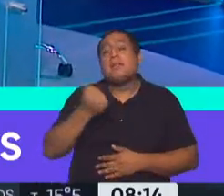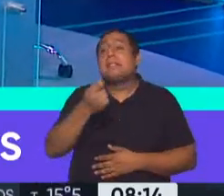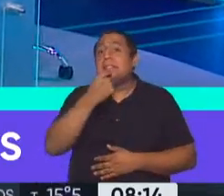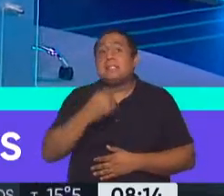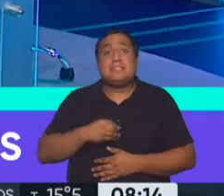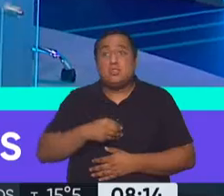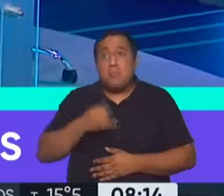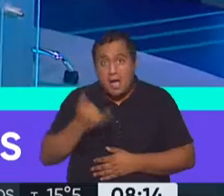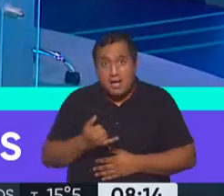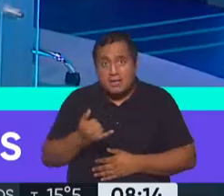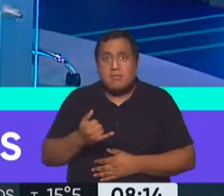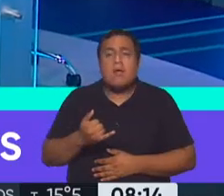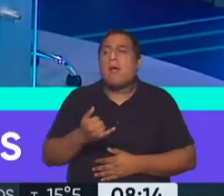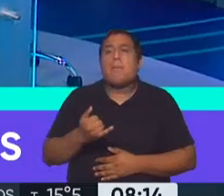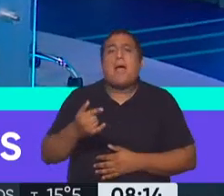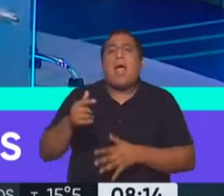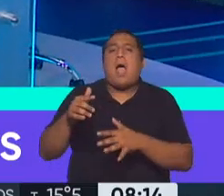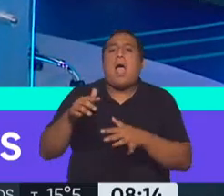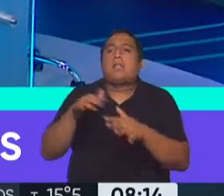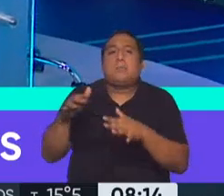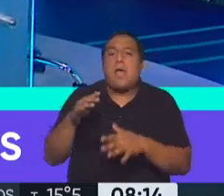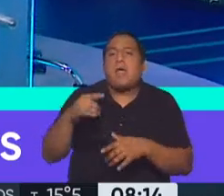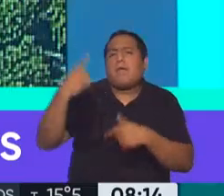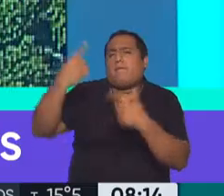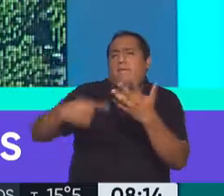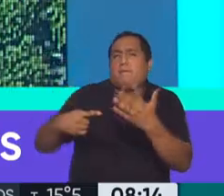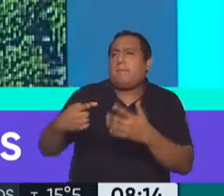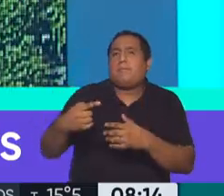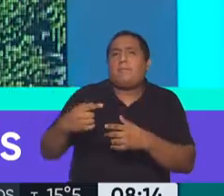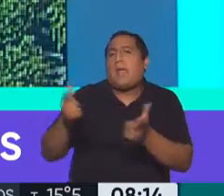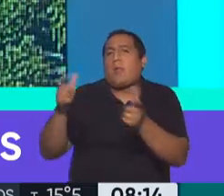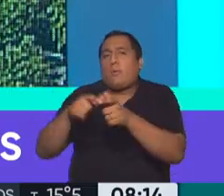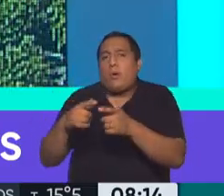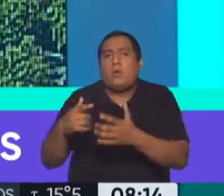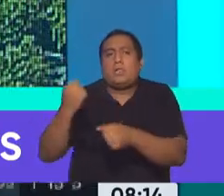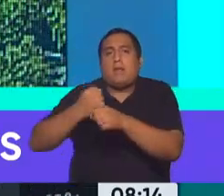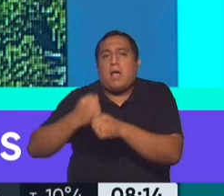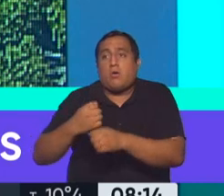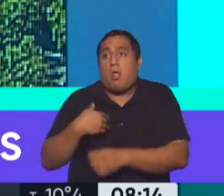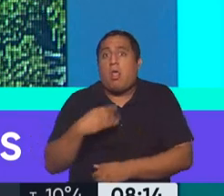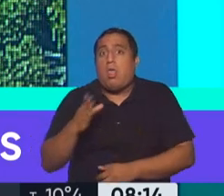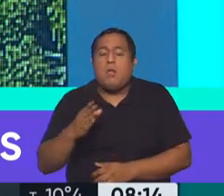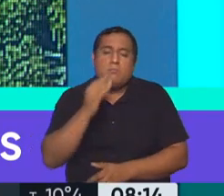no solo y no ir a ninguna reunión no